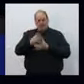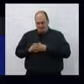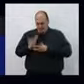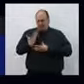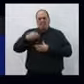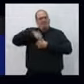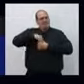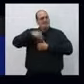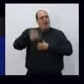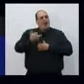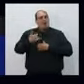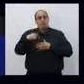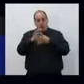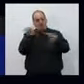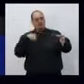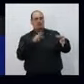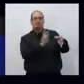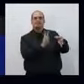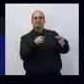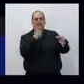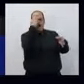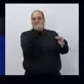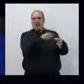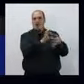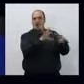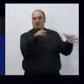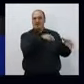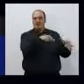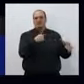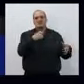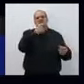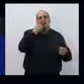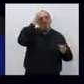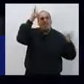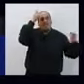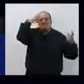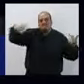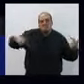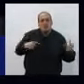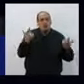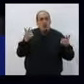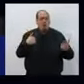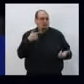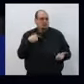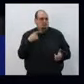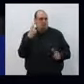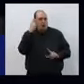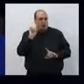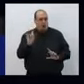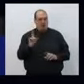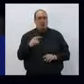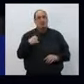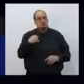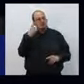cuidando porque creo en la libertad no concibo una sociedad sin pluralidad de ideas ni formas de vida aunque sean